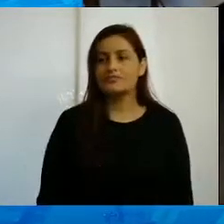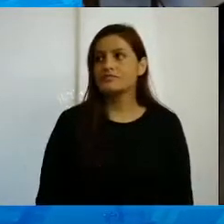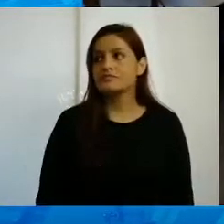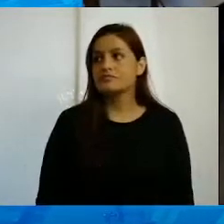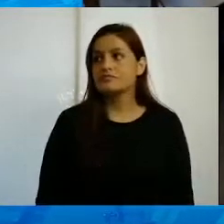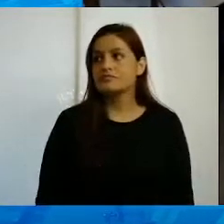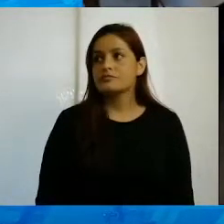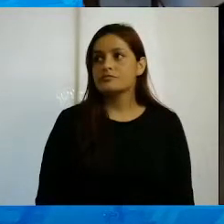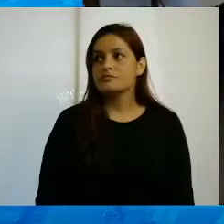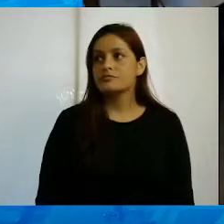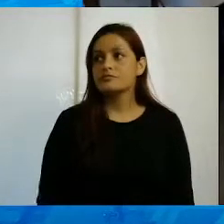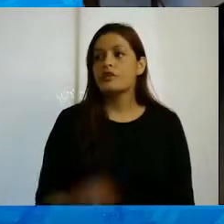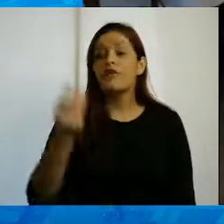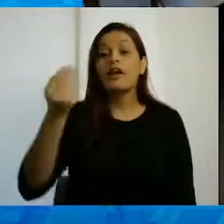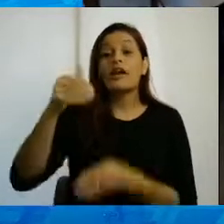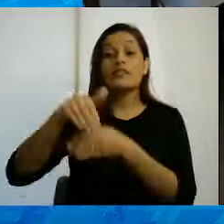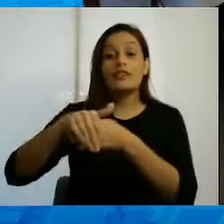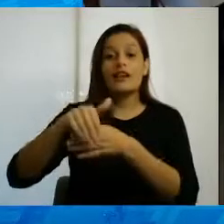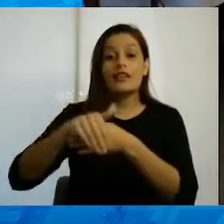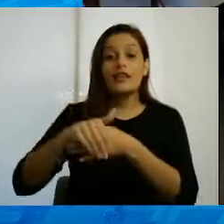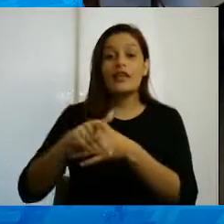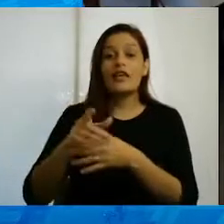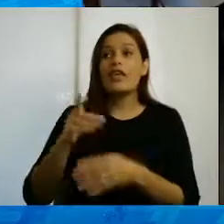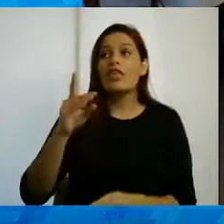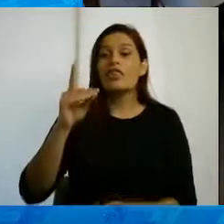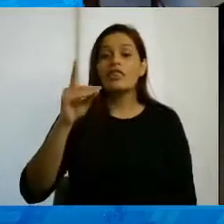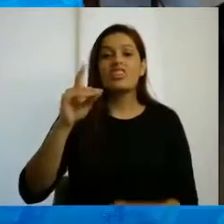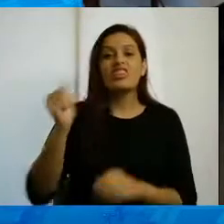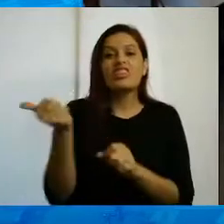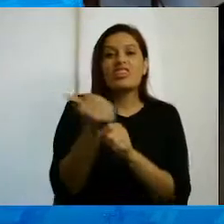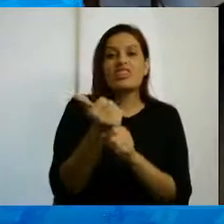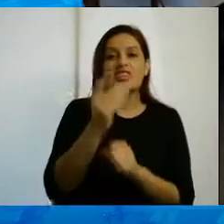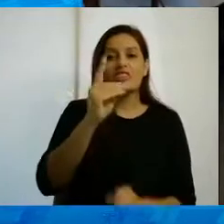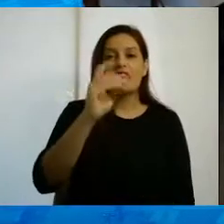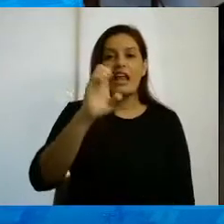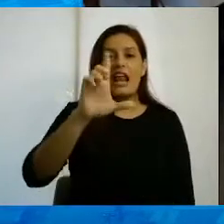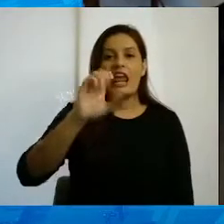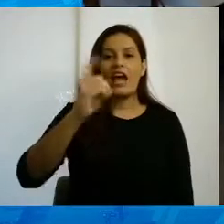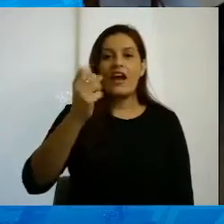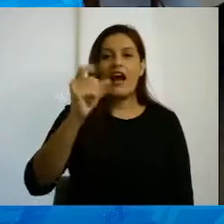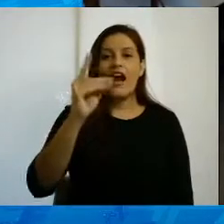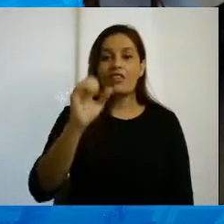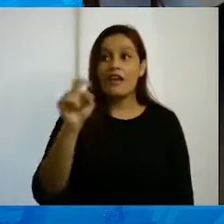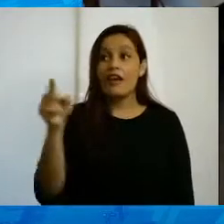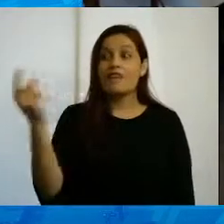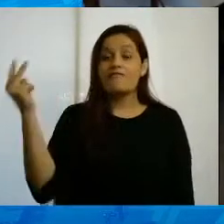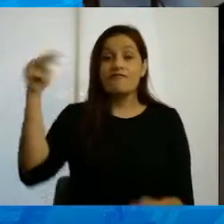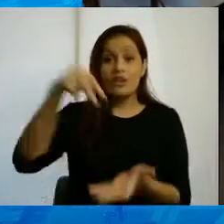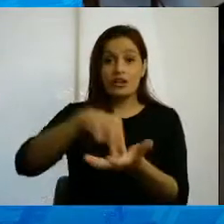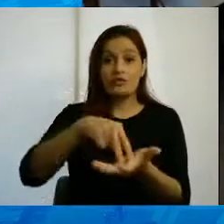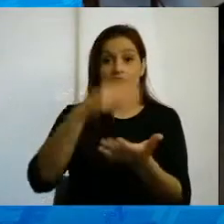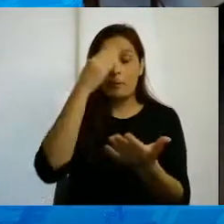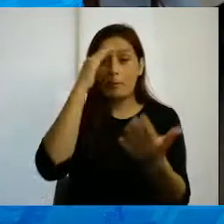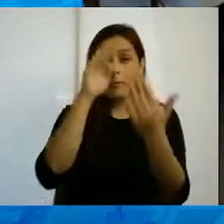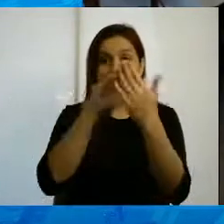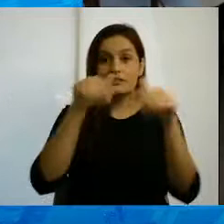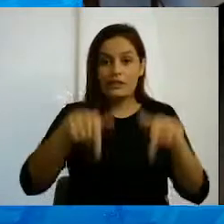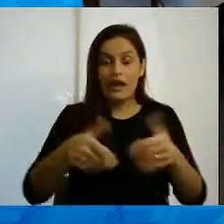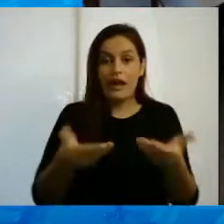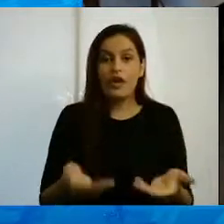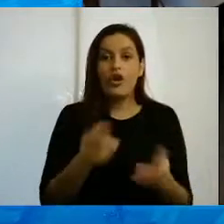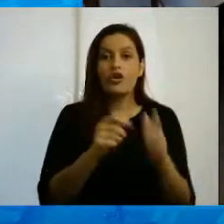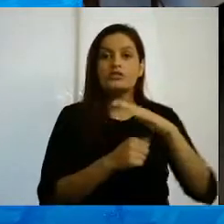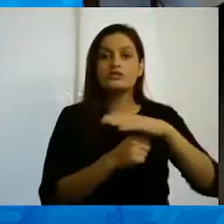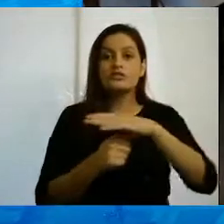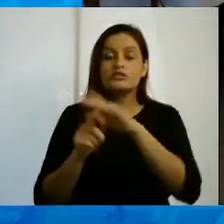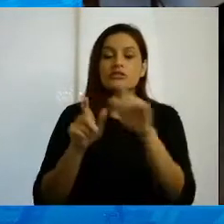Así es. Buenas tardes, delegada. Gracias por estar presente. Nos solicitó estar presente en este consejo para presentarse